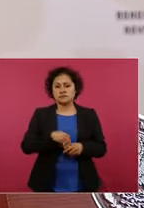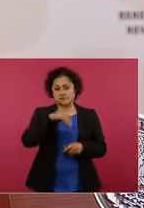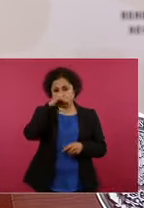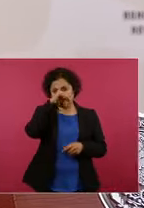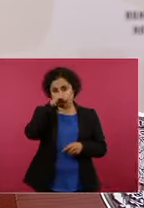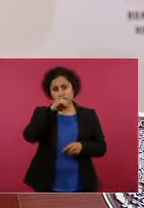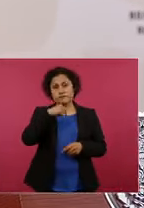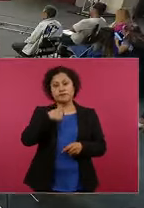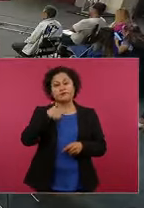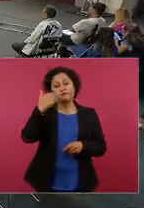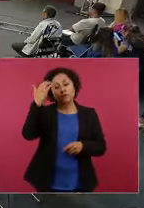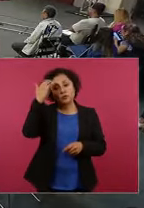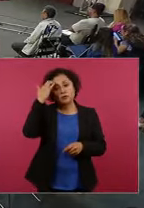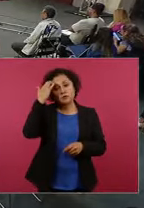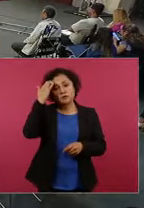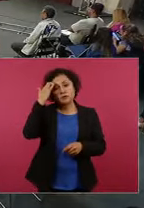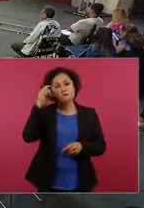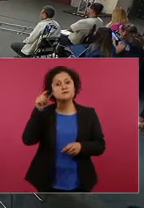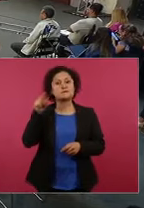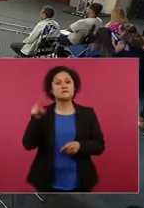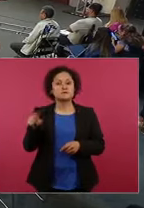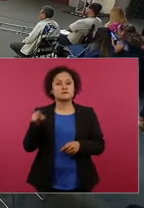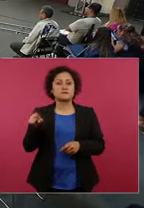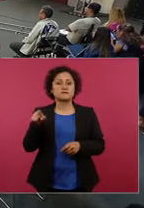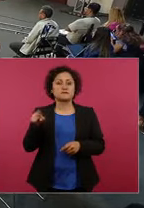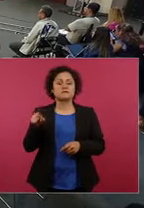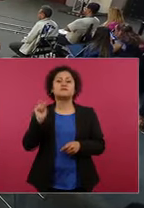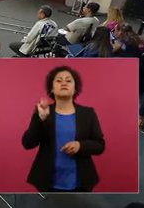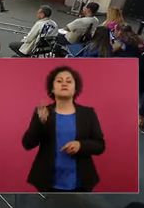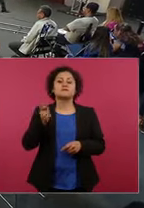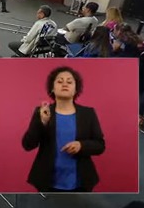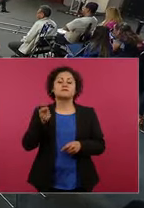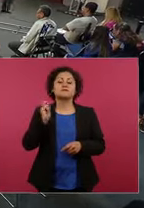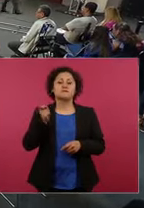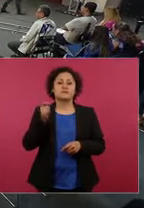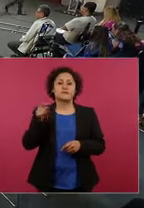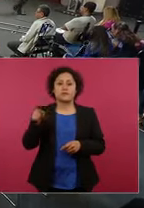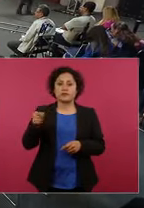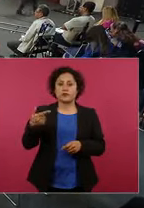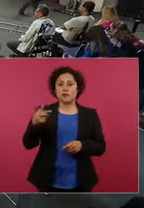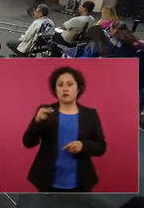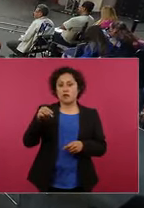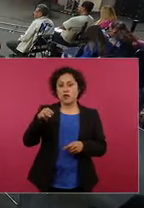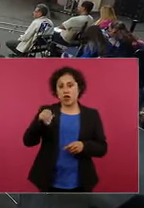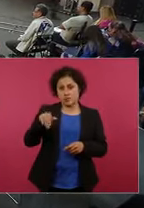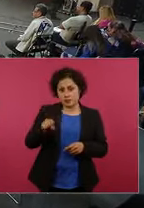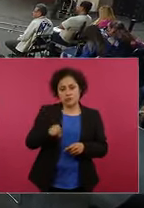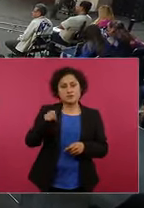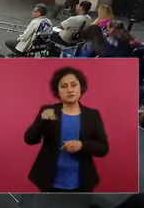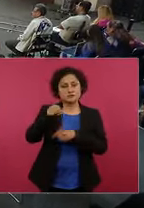la estación de Guaymas del señor Carrizal, ¿no?